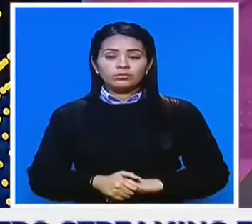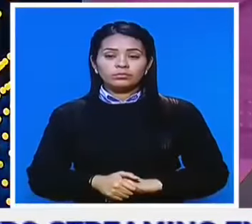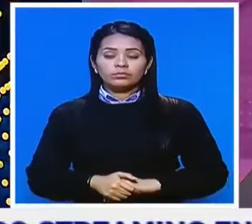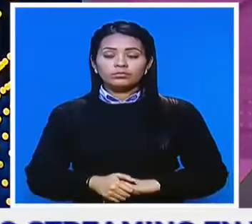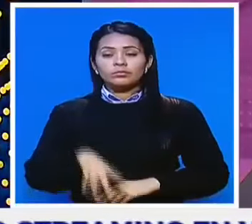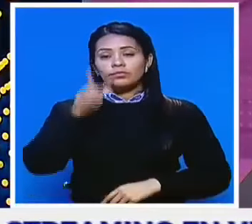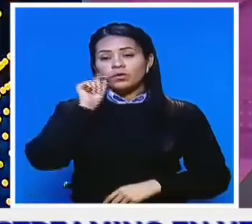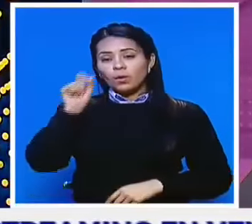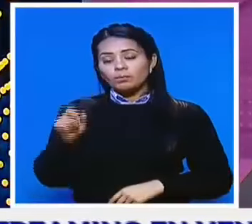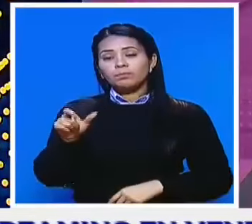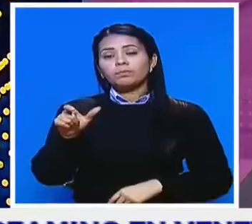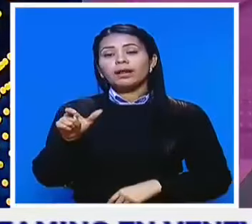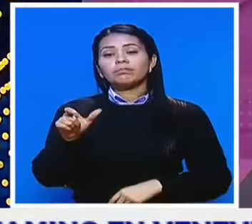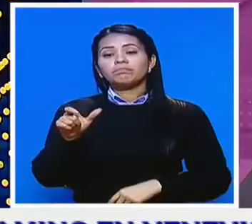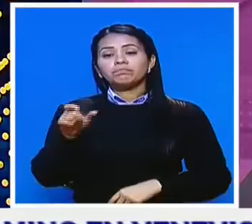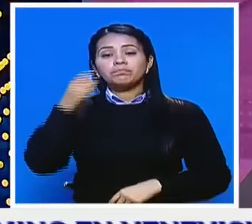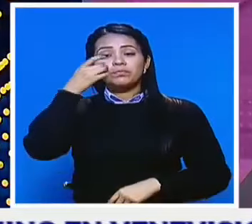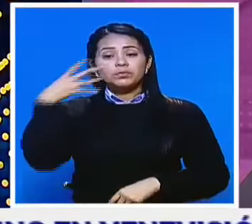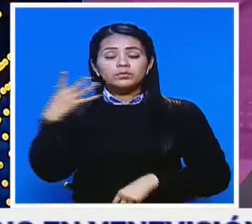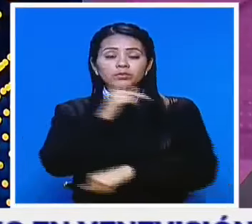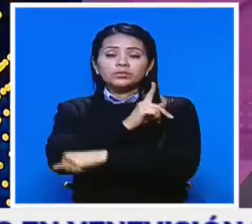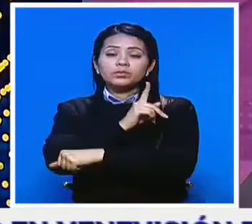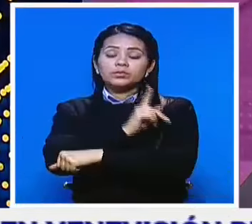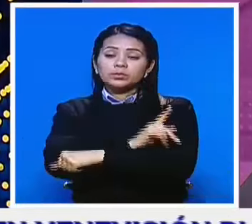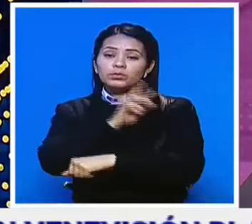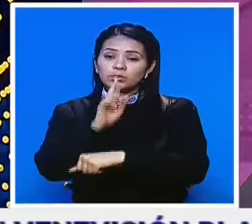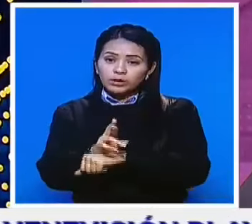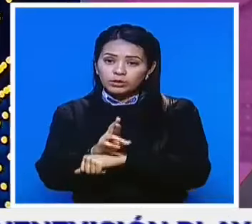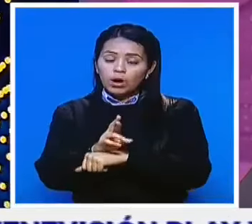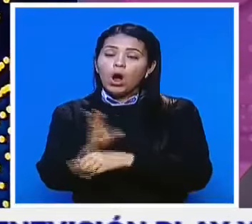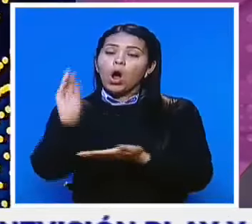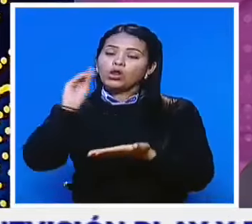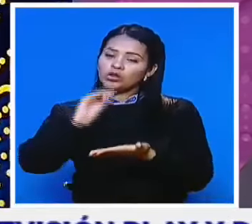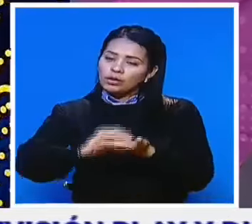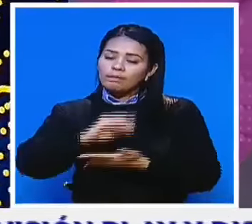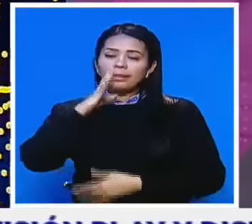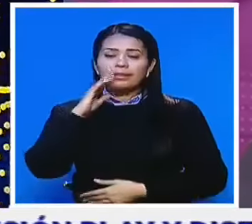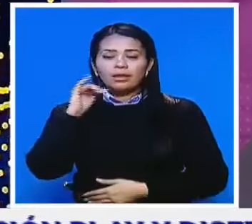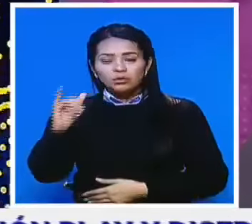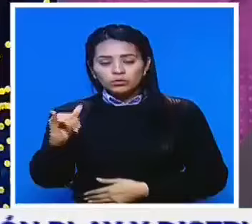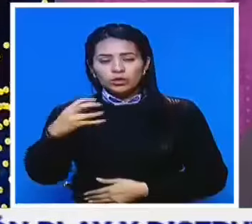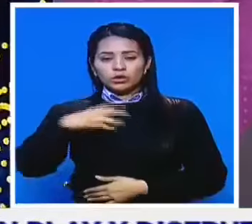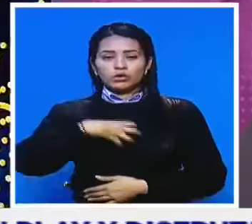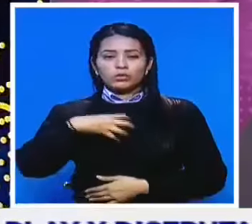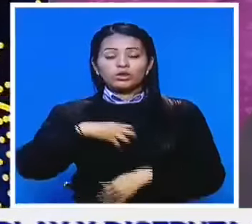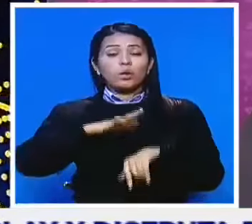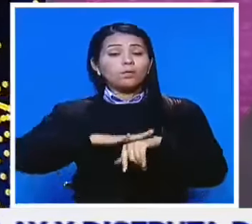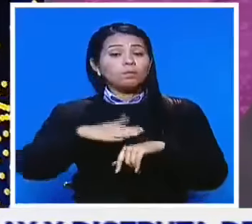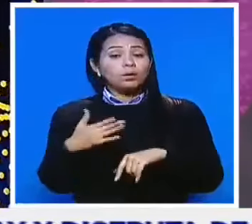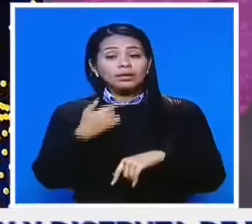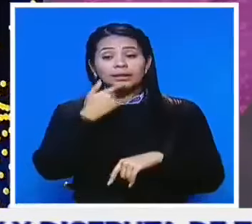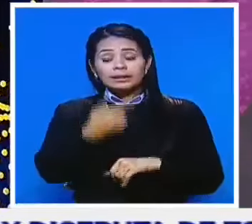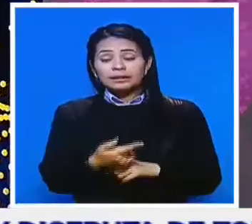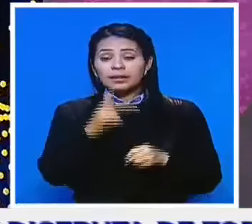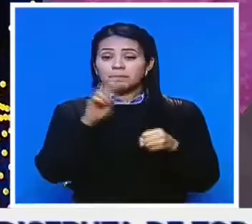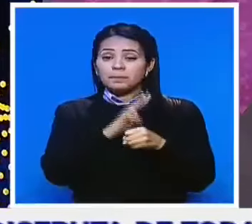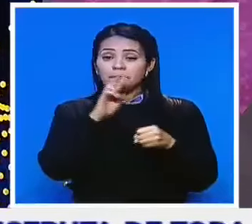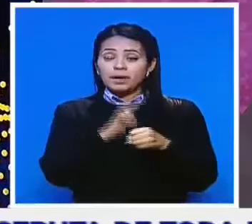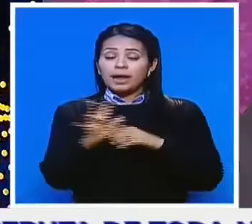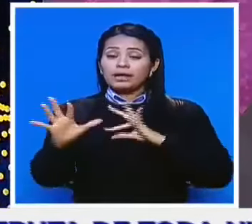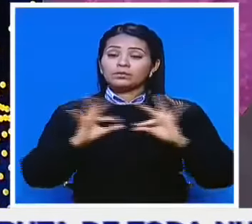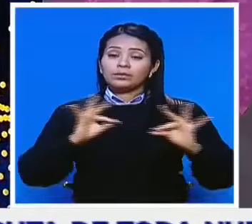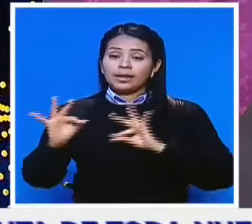Ricky Martin vuelve a ser demandado por su sobrino, quien lo acusa por supuestamente abusar sexualmente de él en un teatro